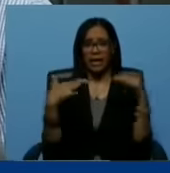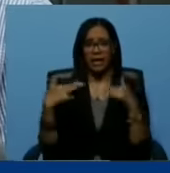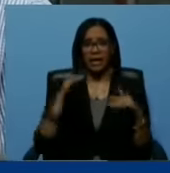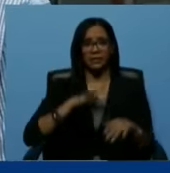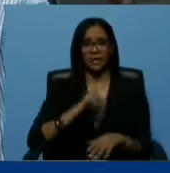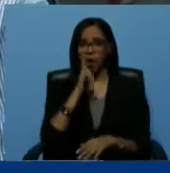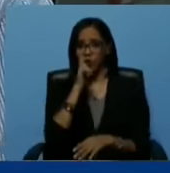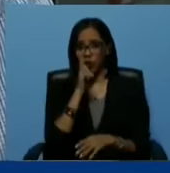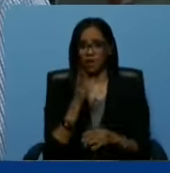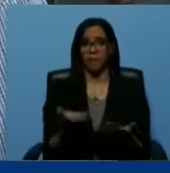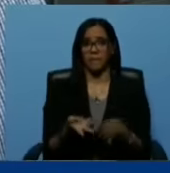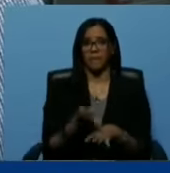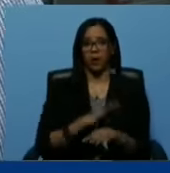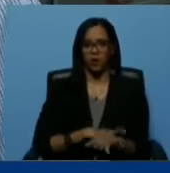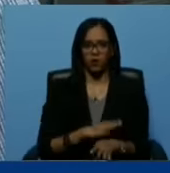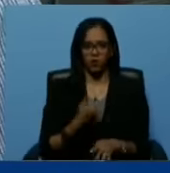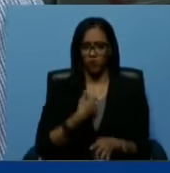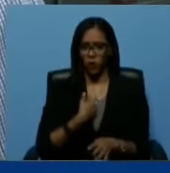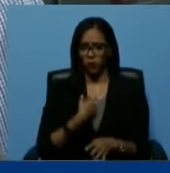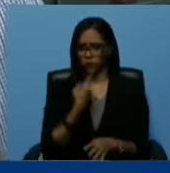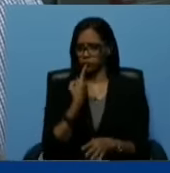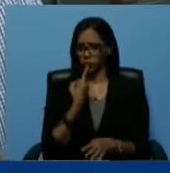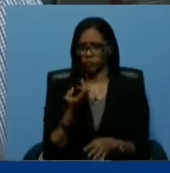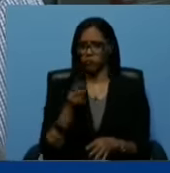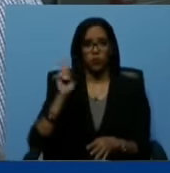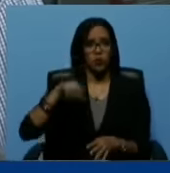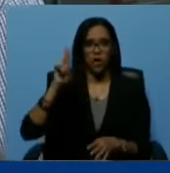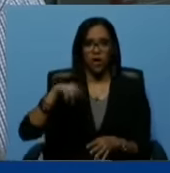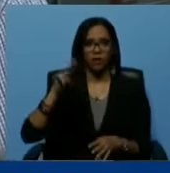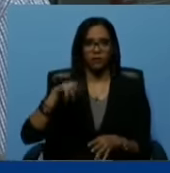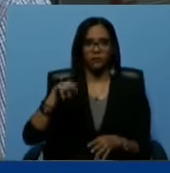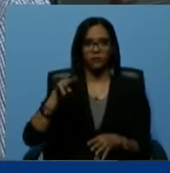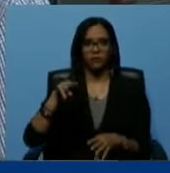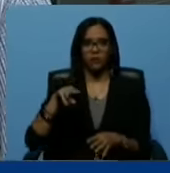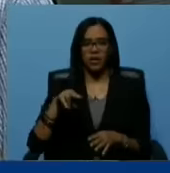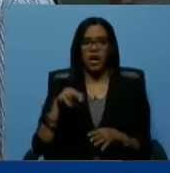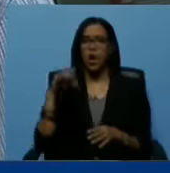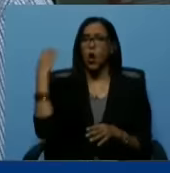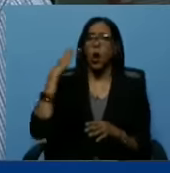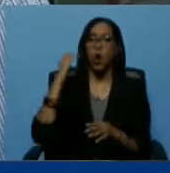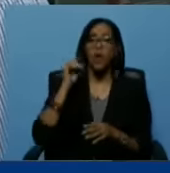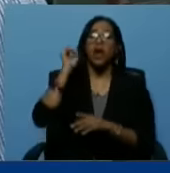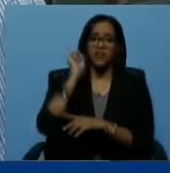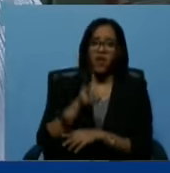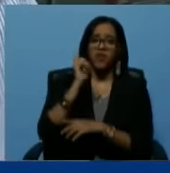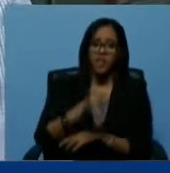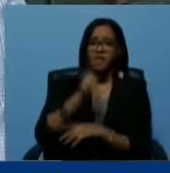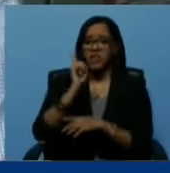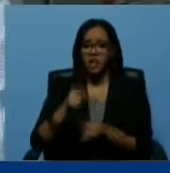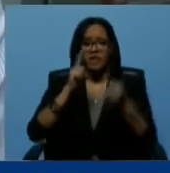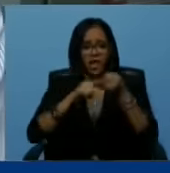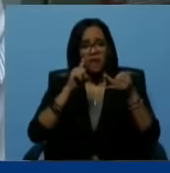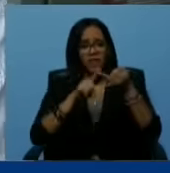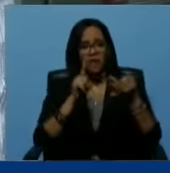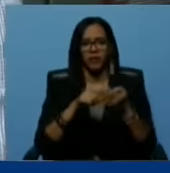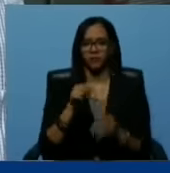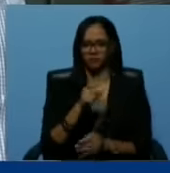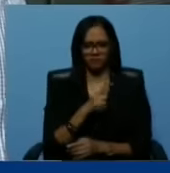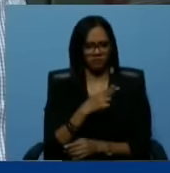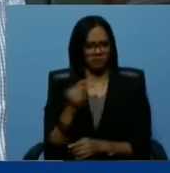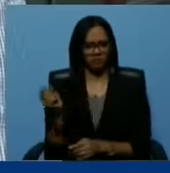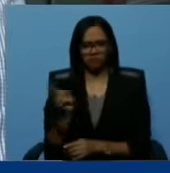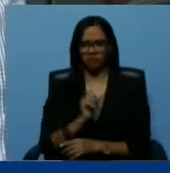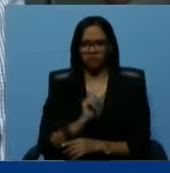cada vez peor. No, yo nunca voy a decir, Colombia, su gobierno debe hacer esto, esto, esto, y sacar en mis